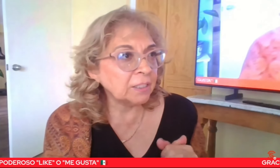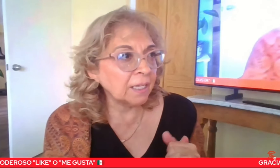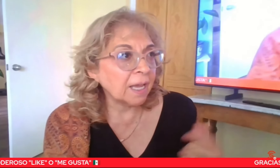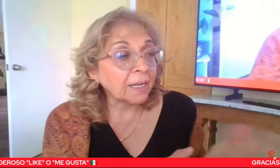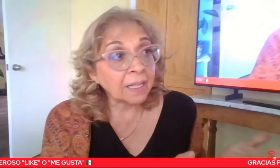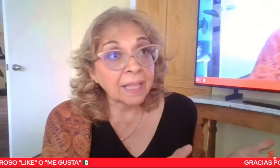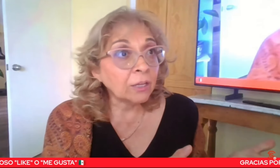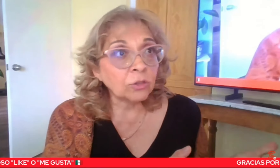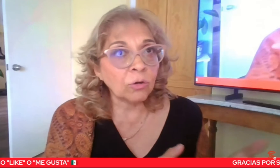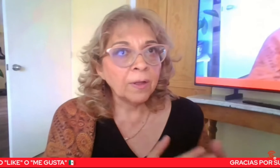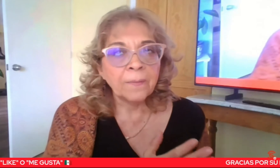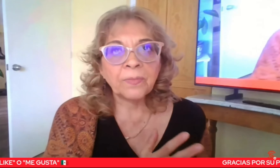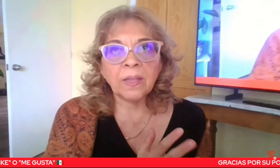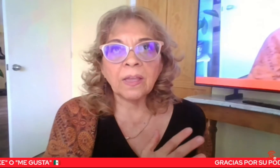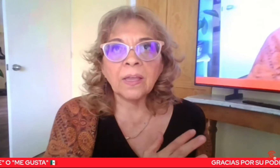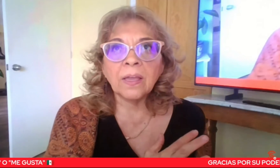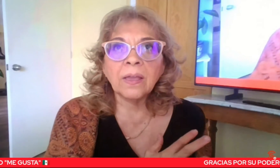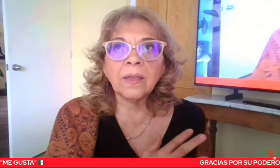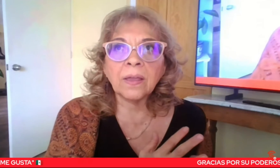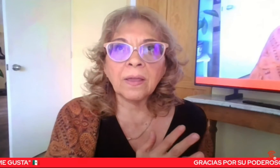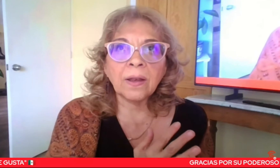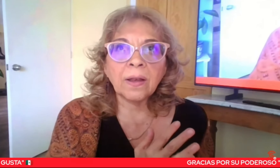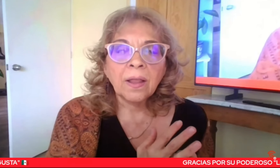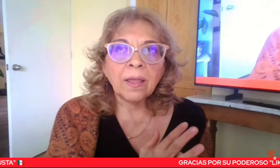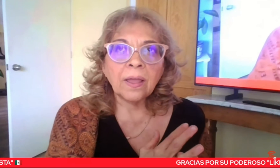es arquitecto,